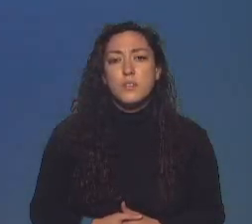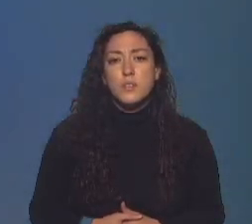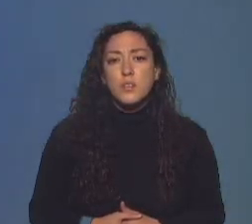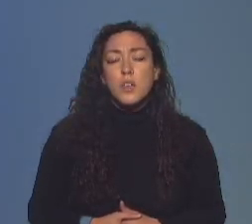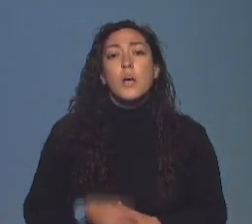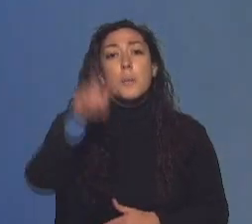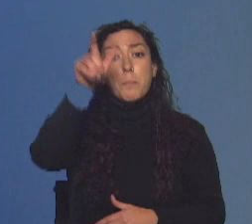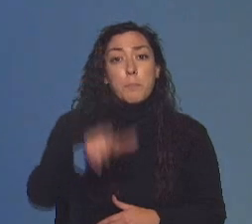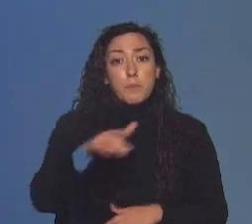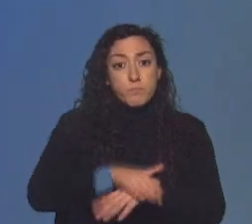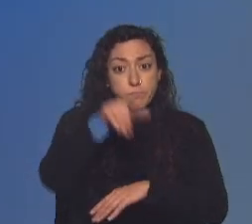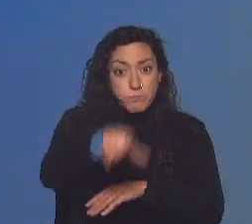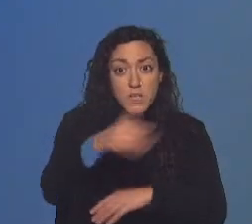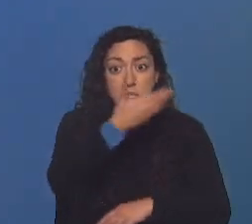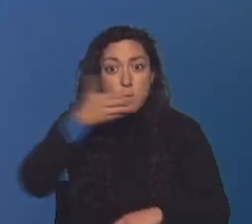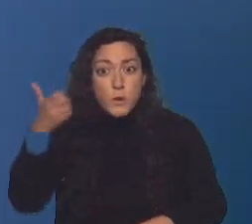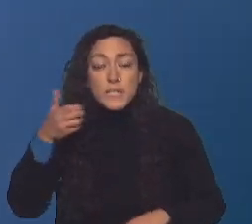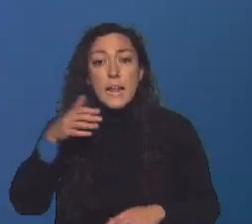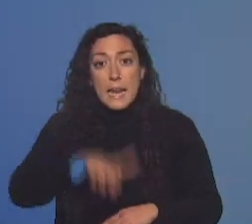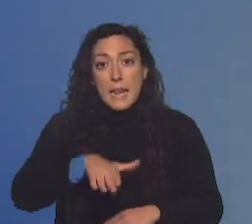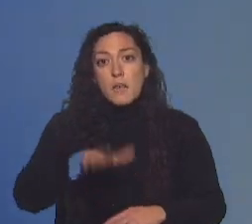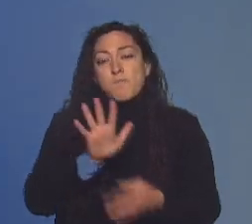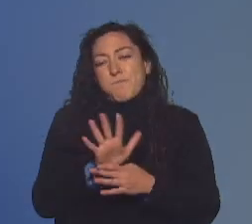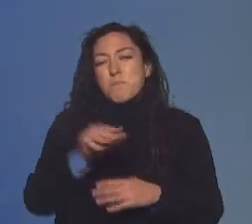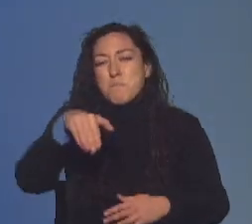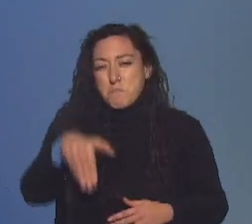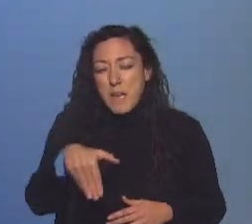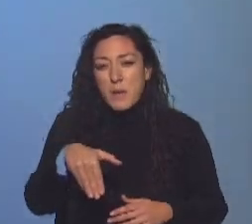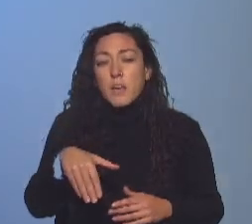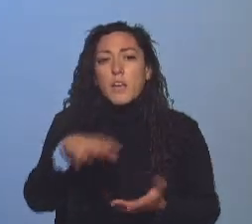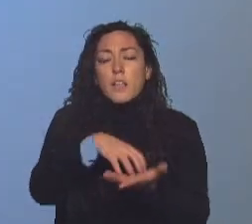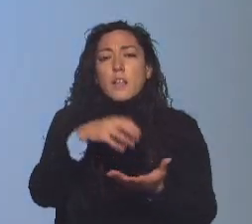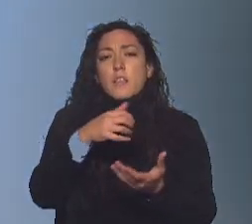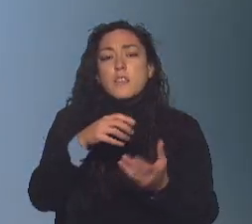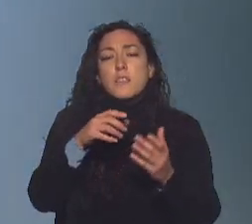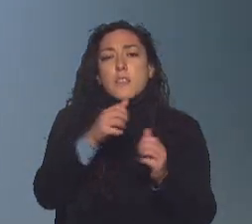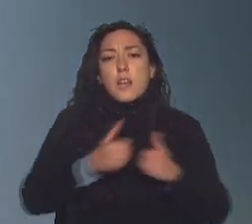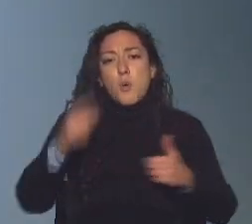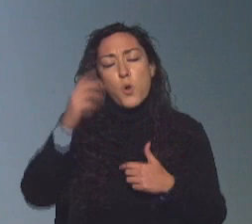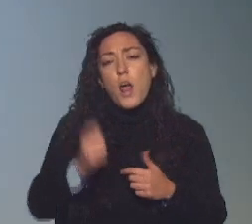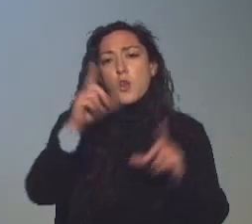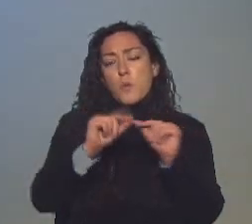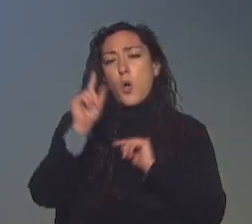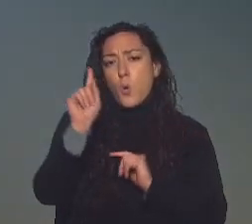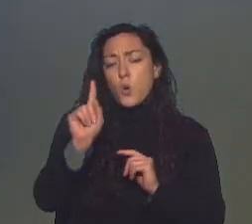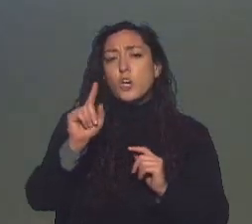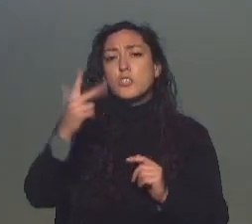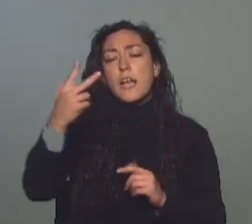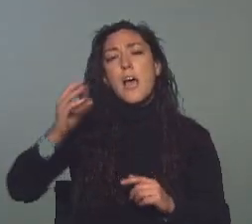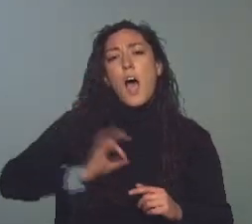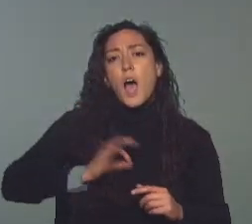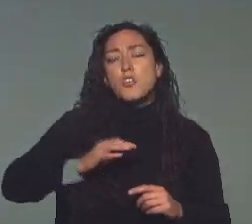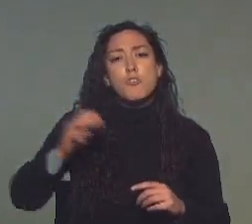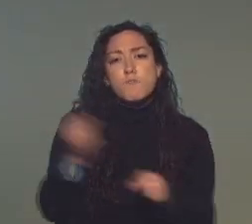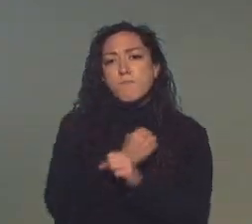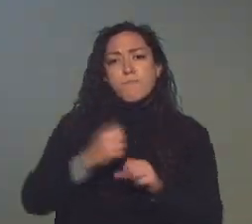Condenaron al hombre que secuestró a la niña M. El Tribunal Oral número 1 condenó hoy a 22 años de prisión a Carlos Avanz, acusado de